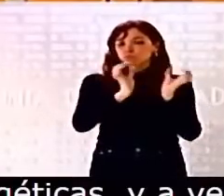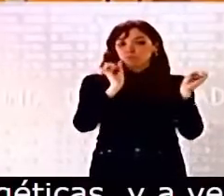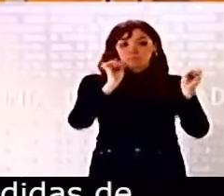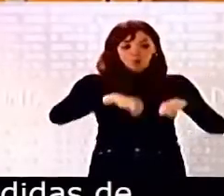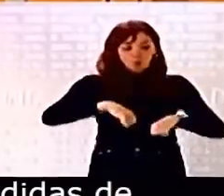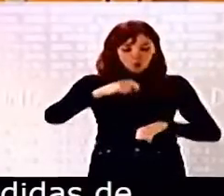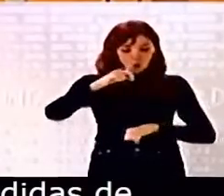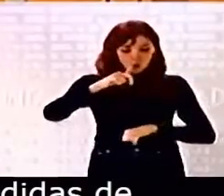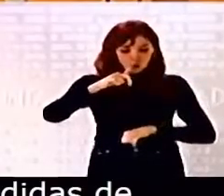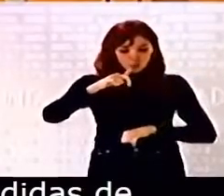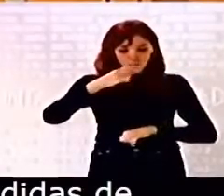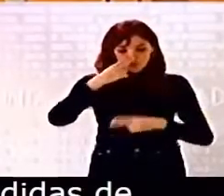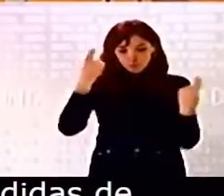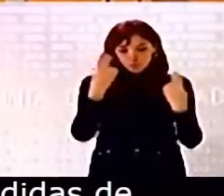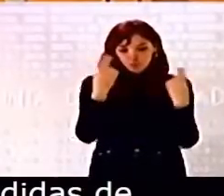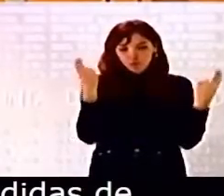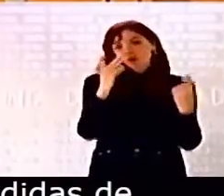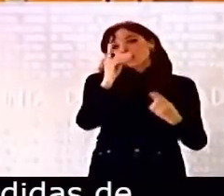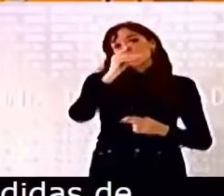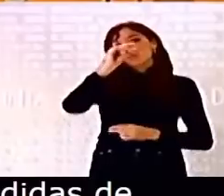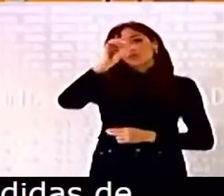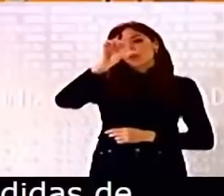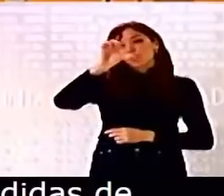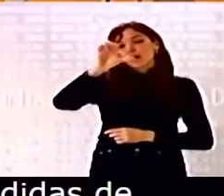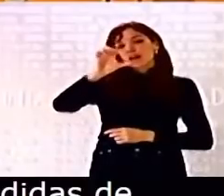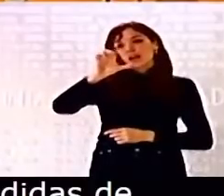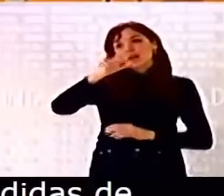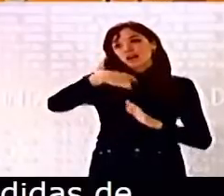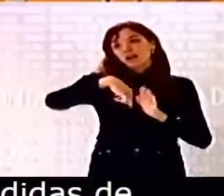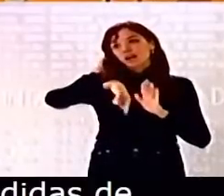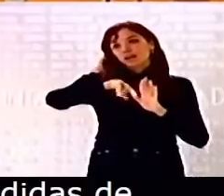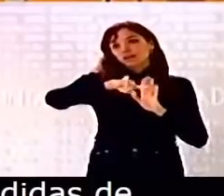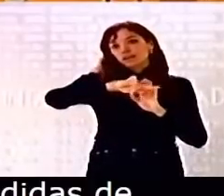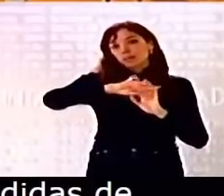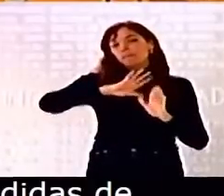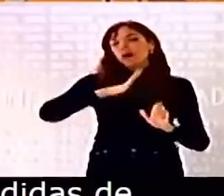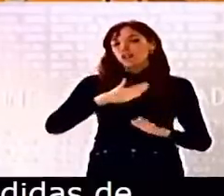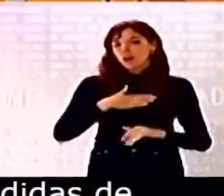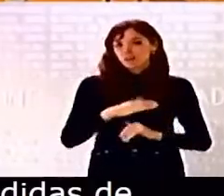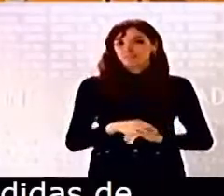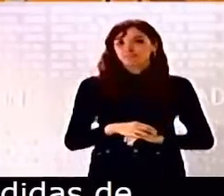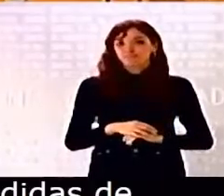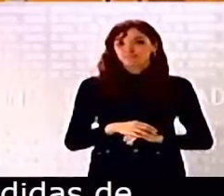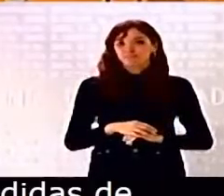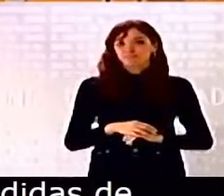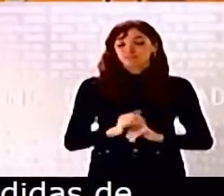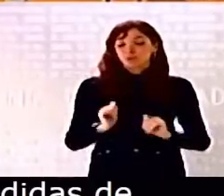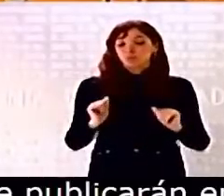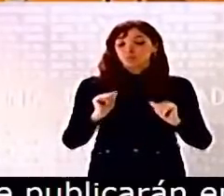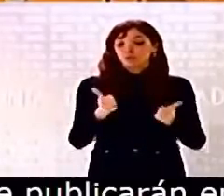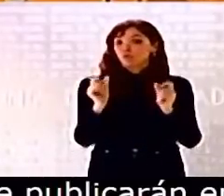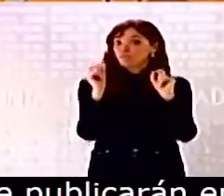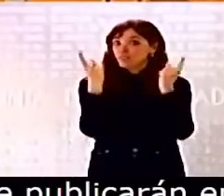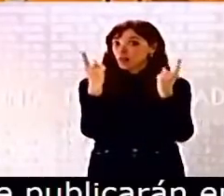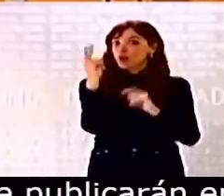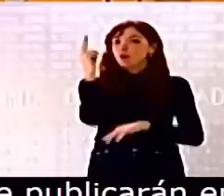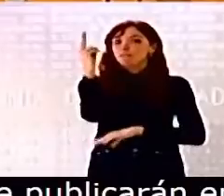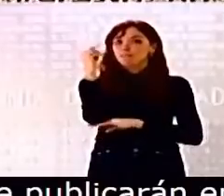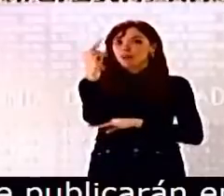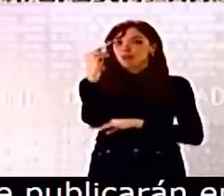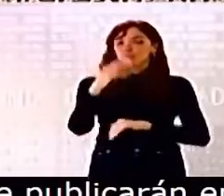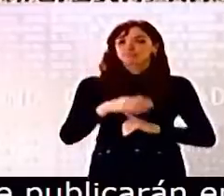Gobierno se publicará en el DOE de mañana y entrarán en vigor el viernes.